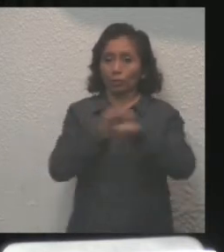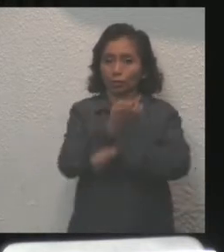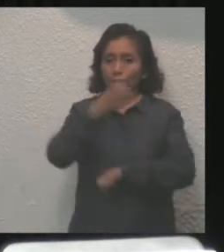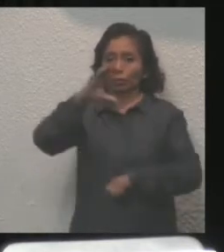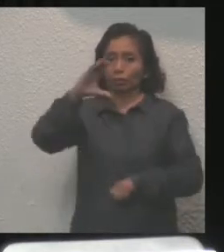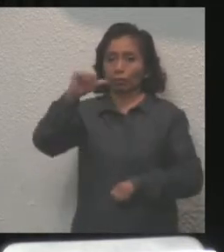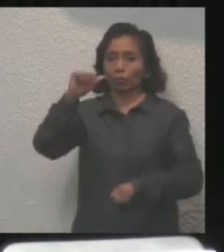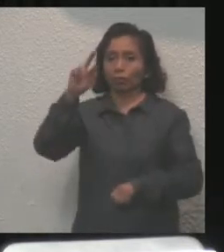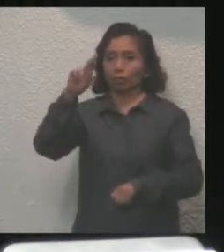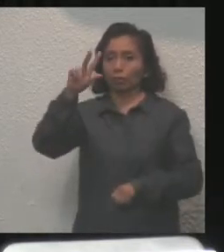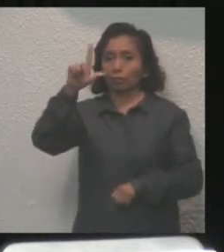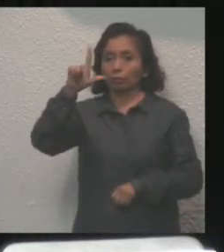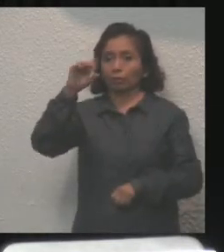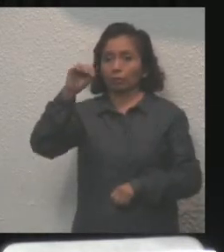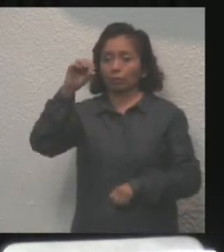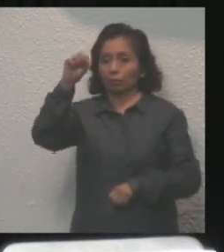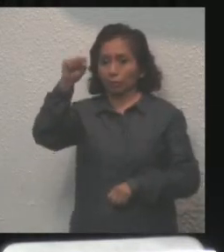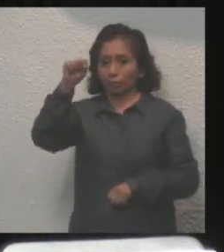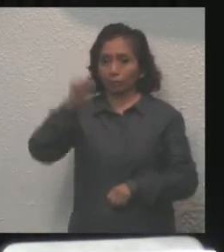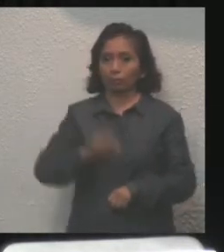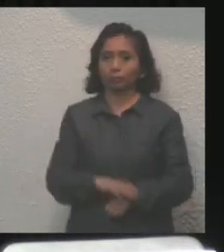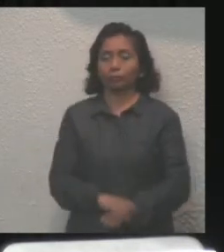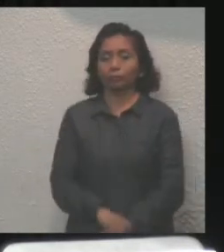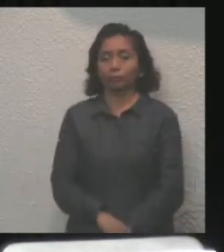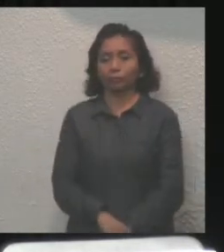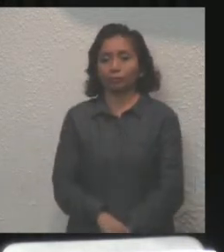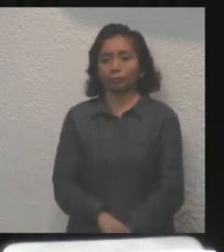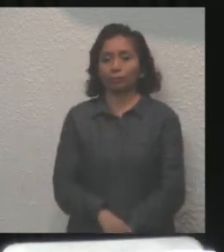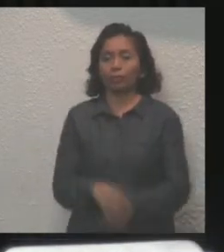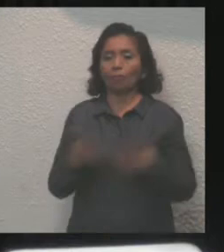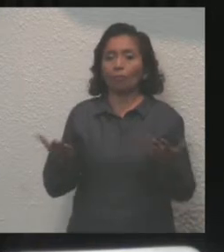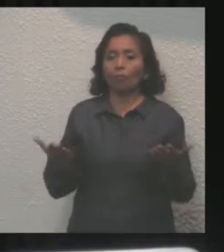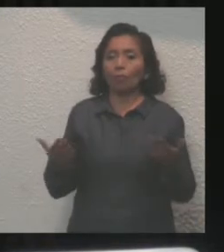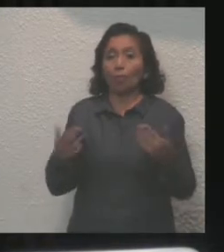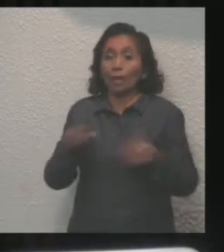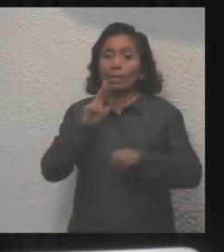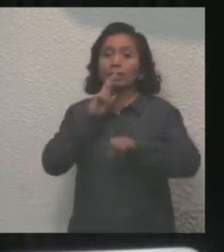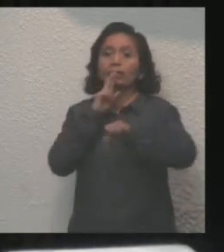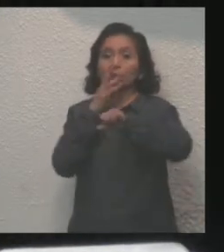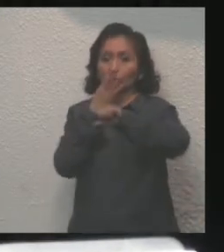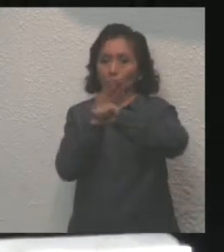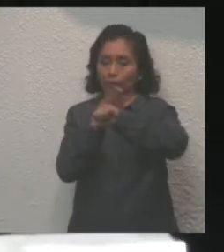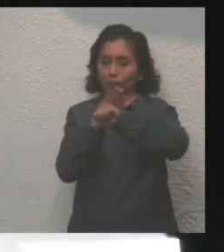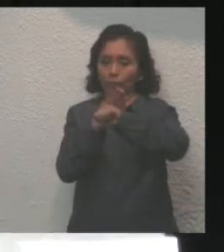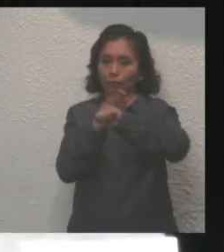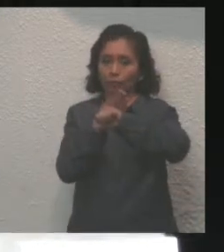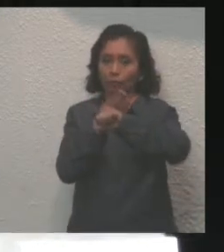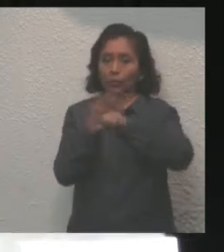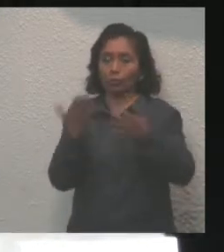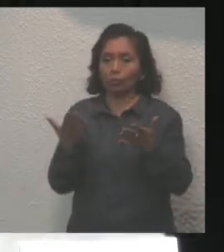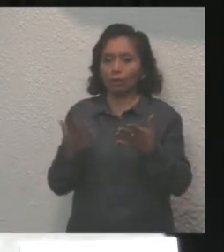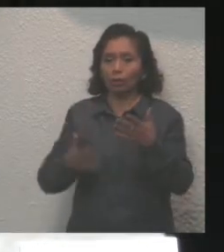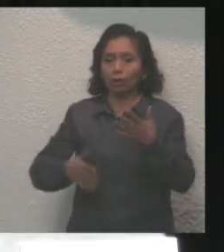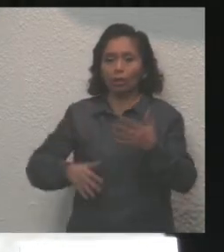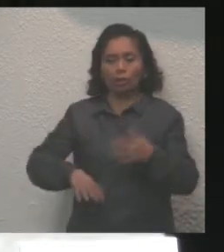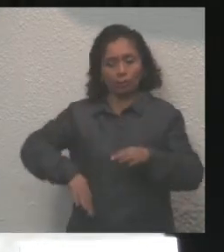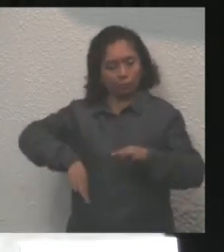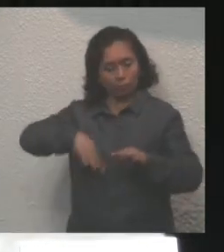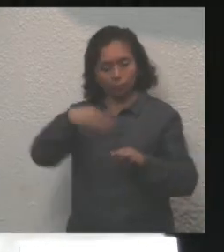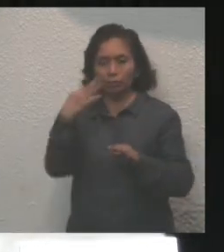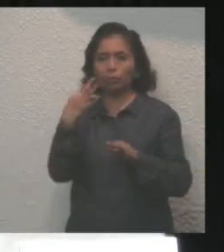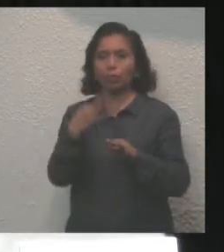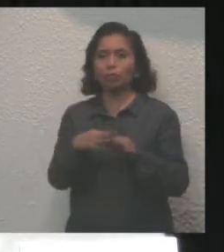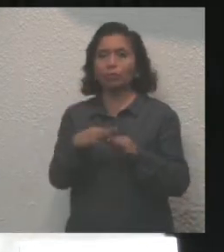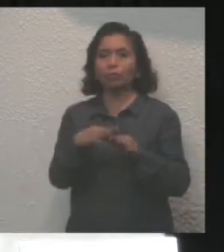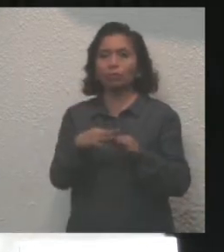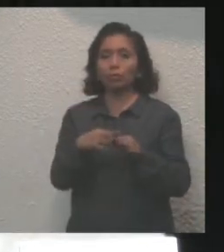Manuel Joaquín González. Esta alta responsabilidad conlleva el firme compromiso